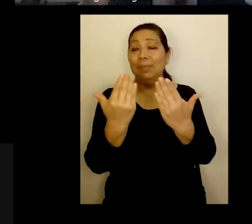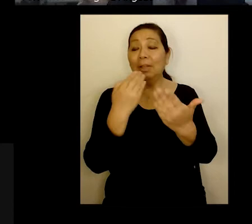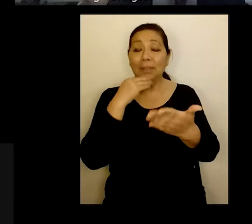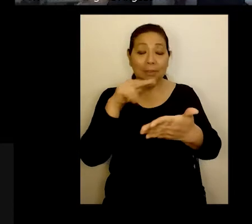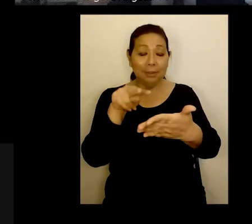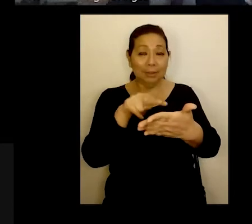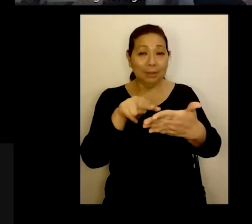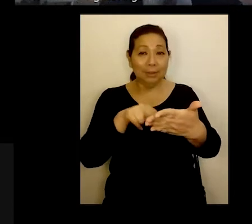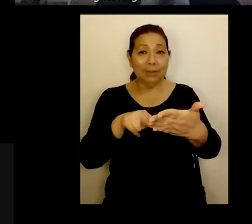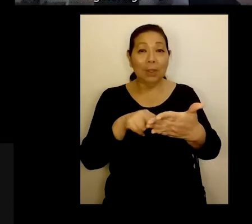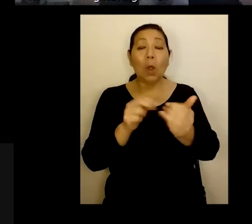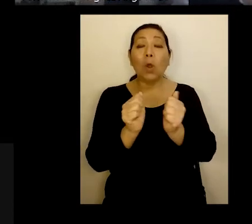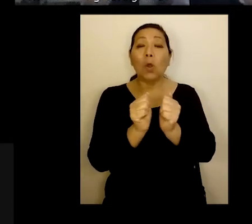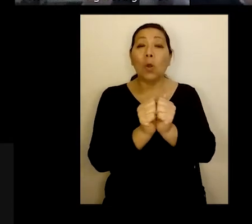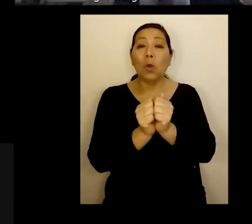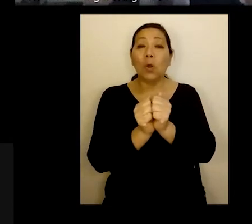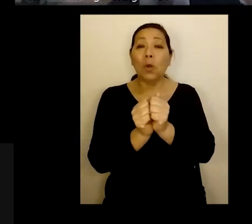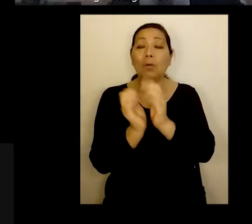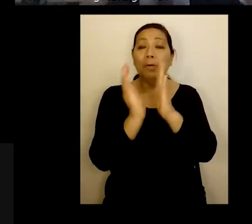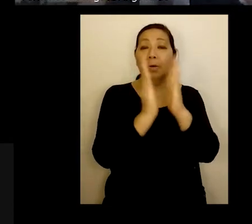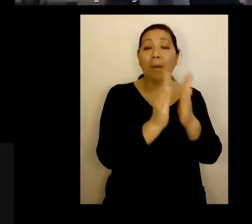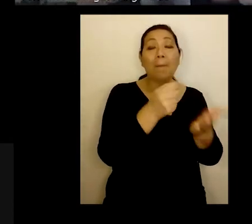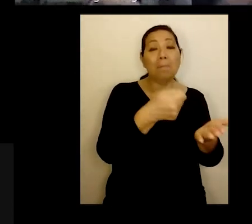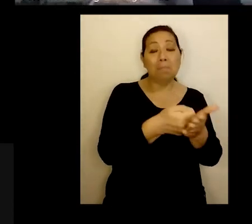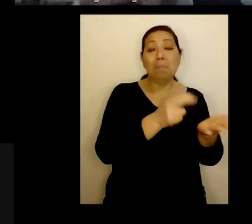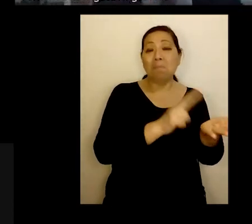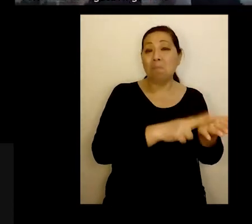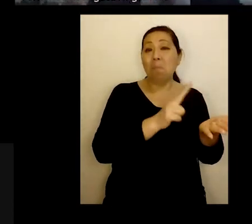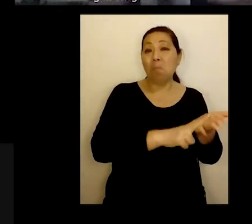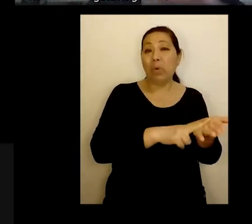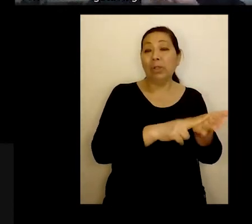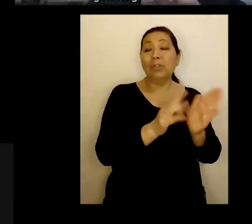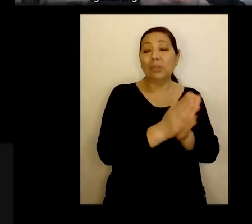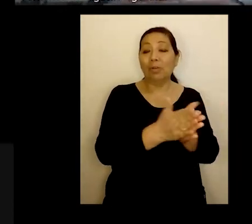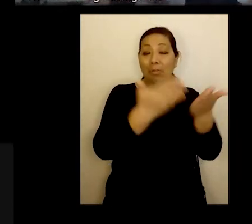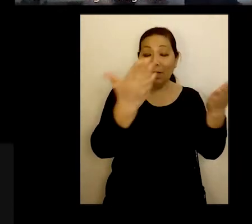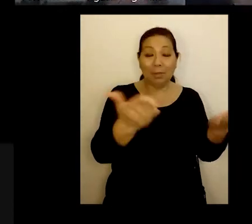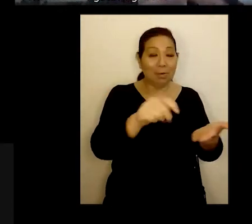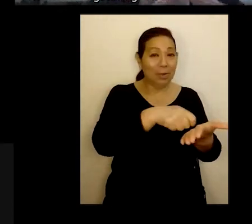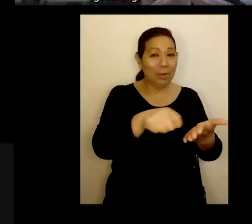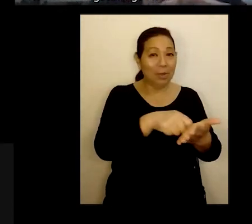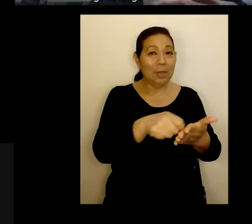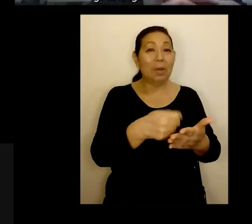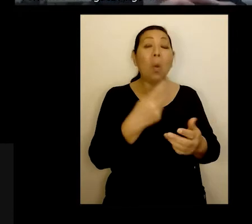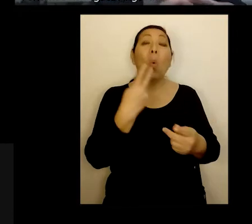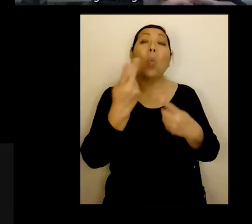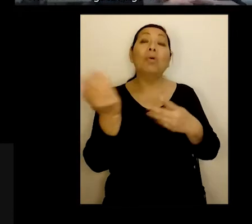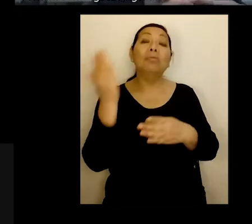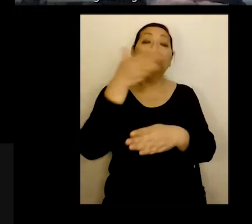declaración con del impuesto a la renta con nuestros libros contables a partir de una